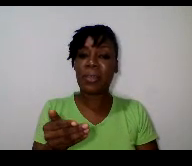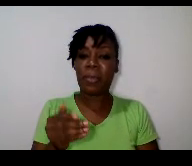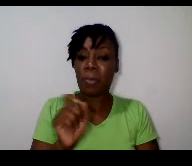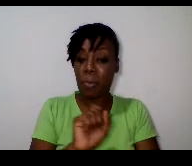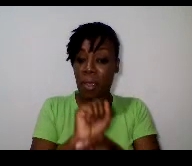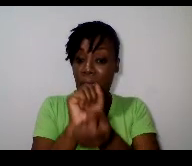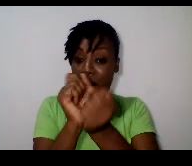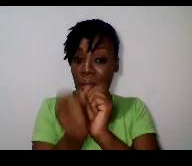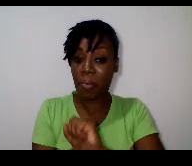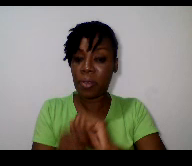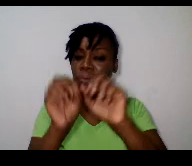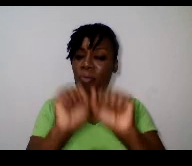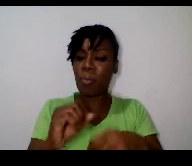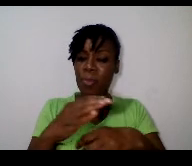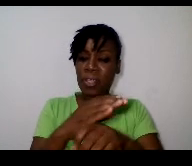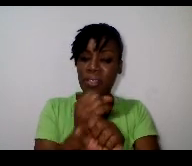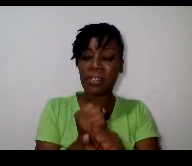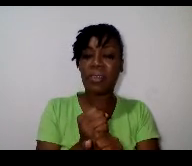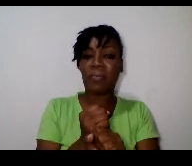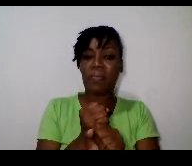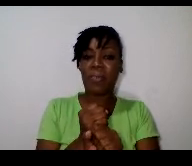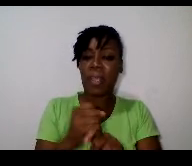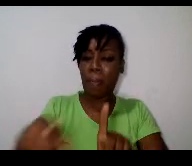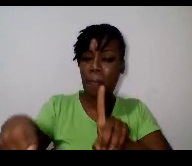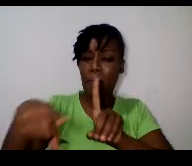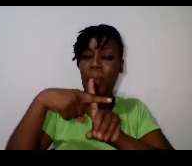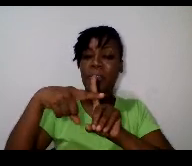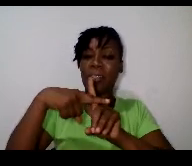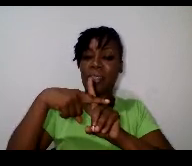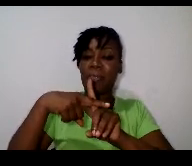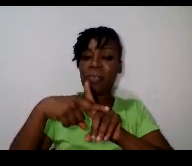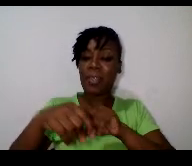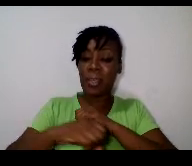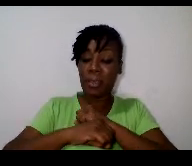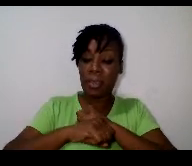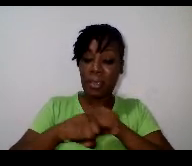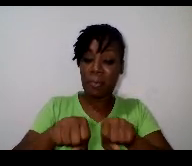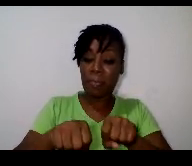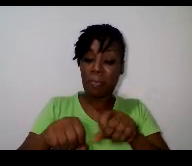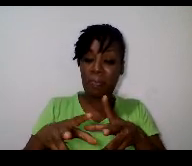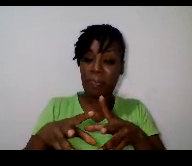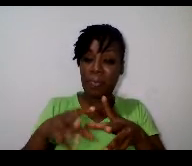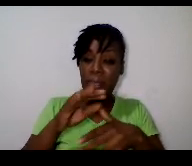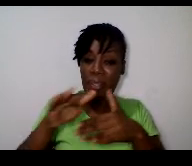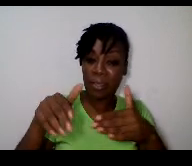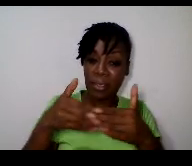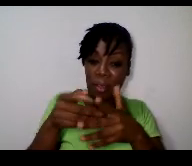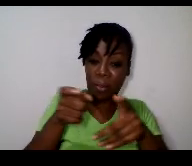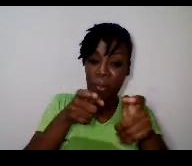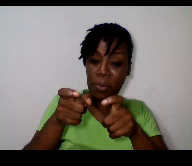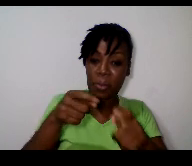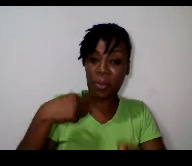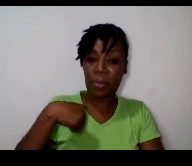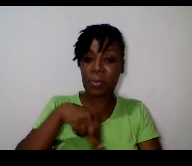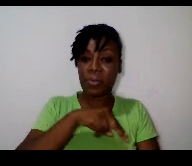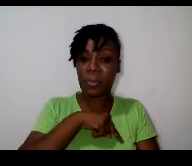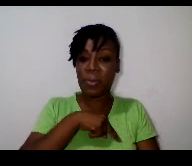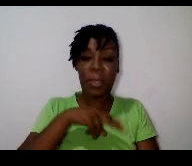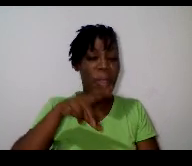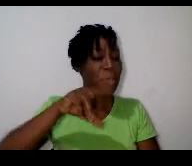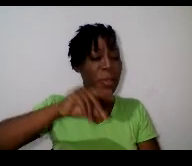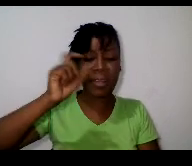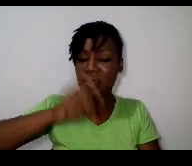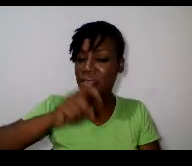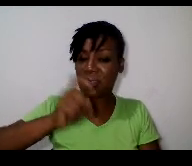lograr grandes y muy positivos impactos en los desarrollos de nuestros hijos, que el control lo tenemos nosotros, que no necesitamos